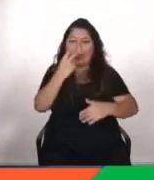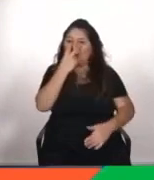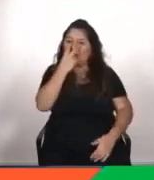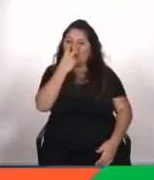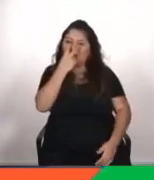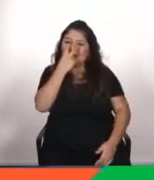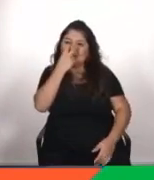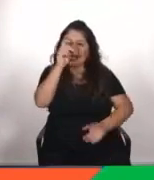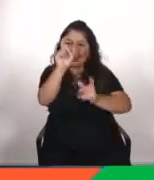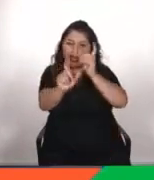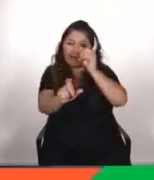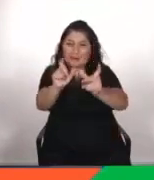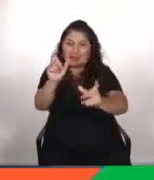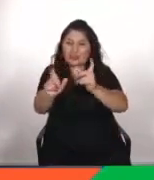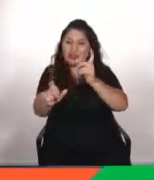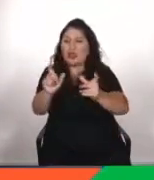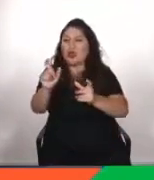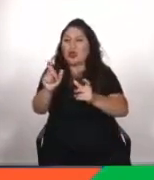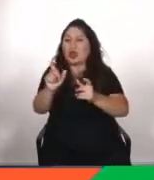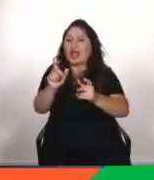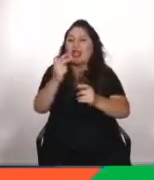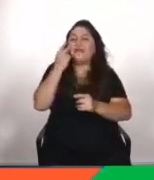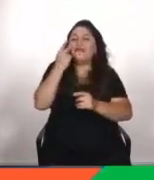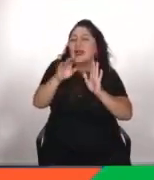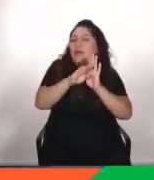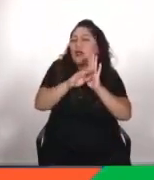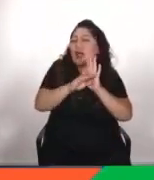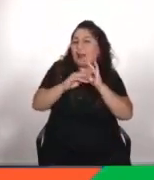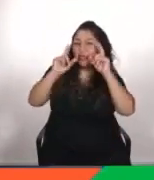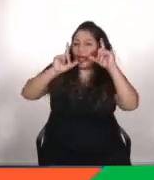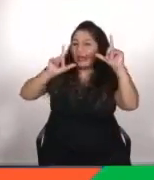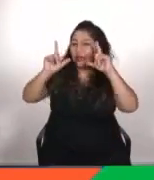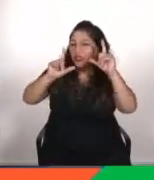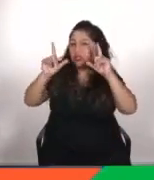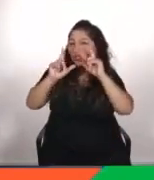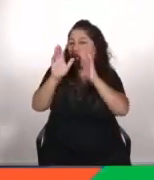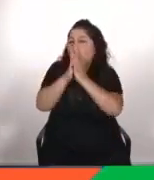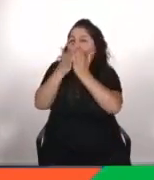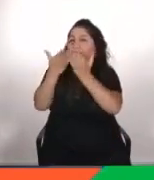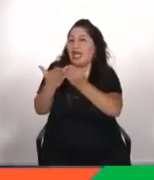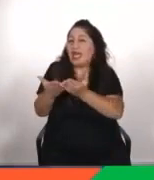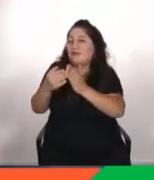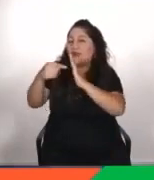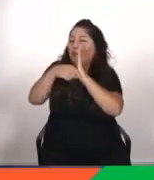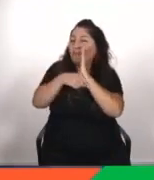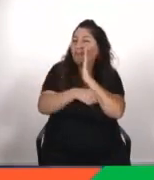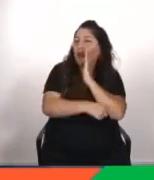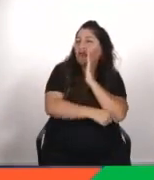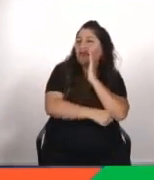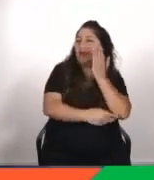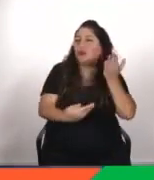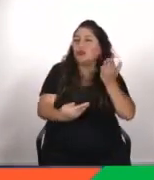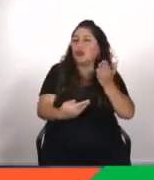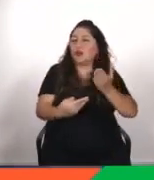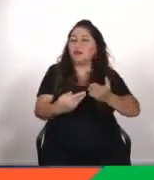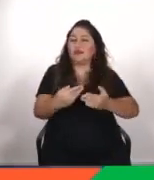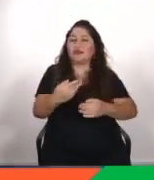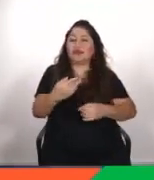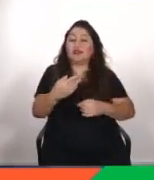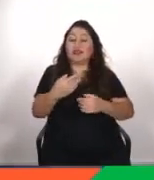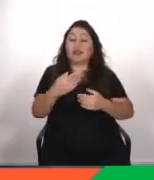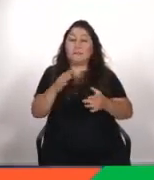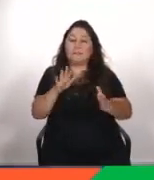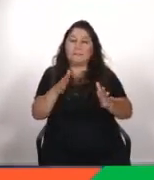otros ámbitos de la divulgación, programas de televisión, libros más profundos, etcétera, ¿no? Entonces nos parecía que de alguna